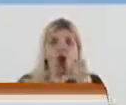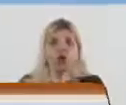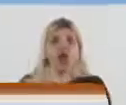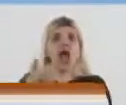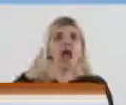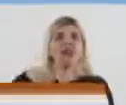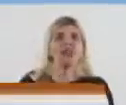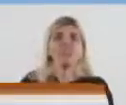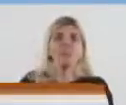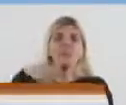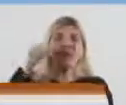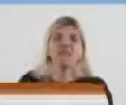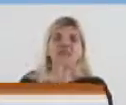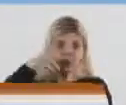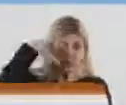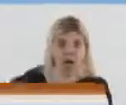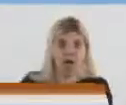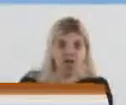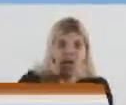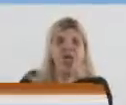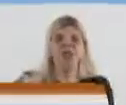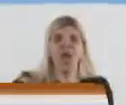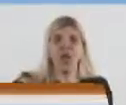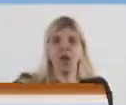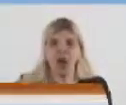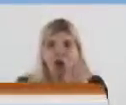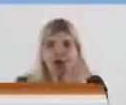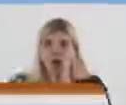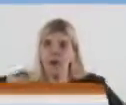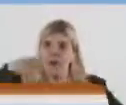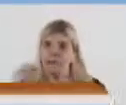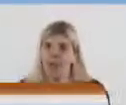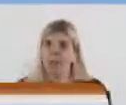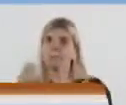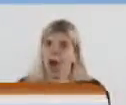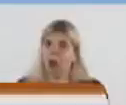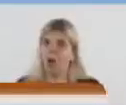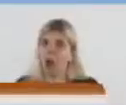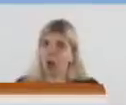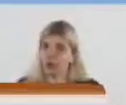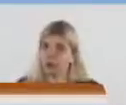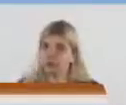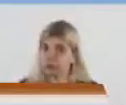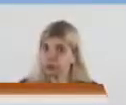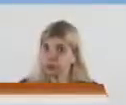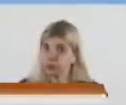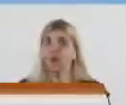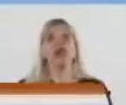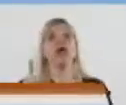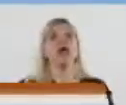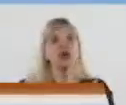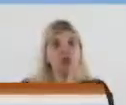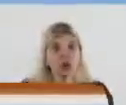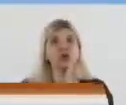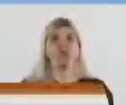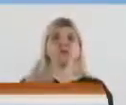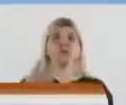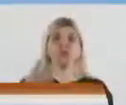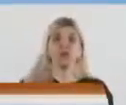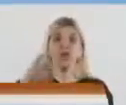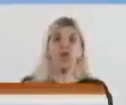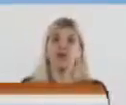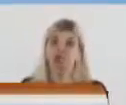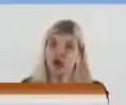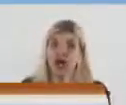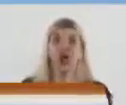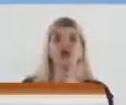mata a ese fin están viajando la semana que viene funcionarios de los nacional y funcionarios de la anmat